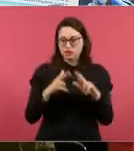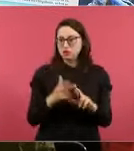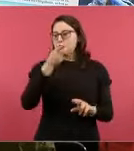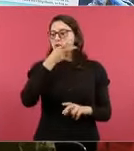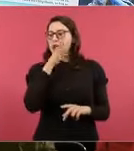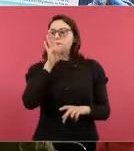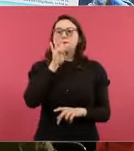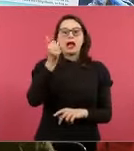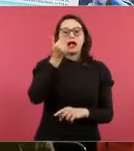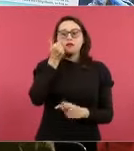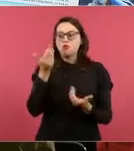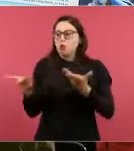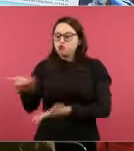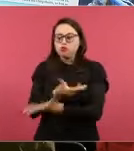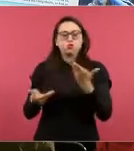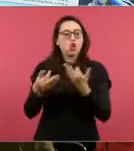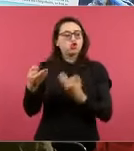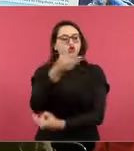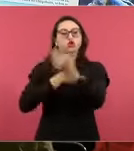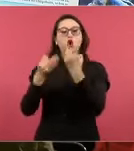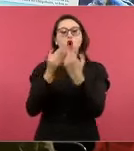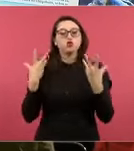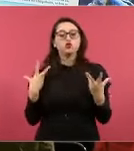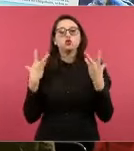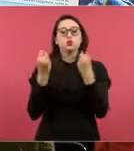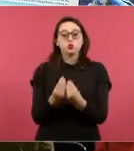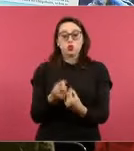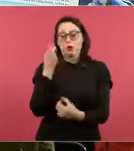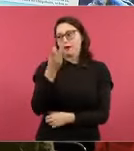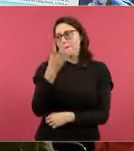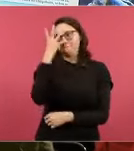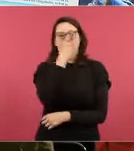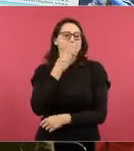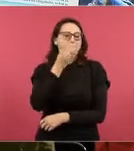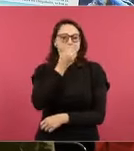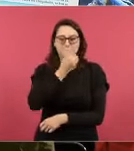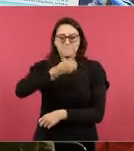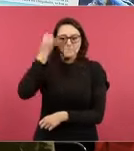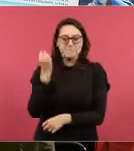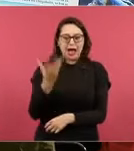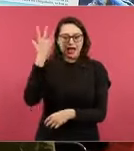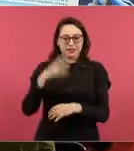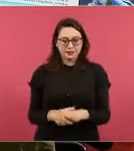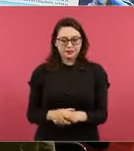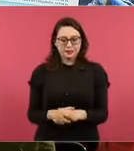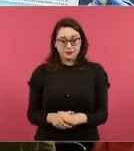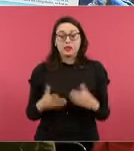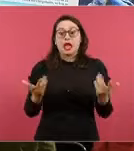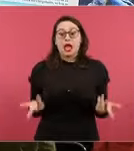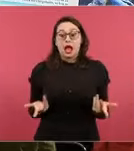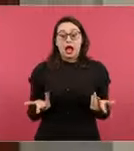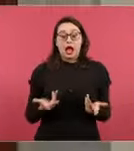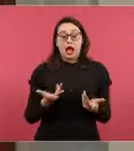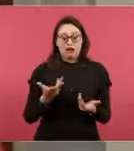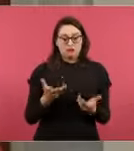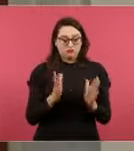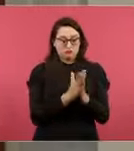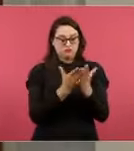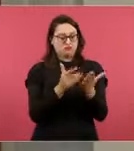todos somos protagonistas y actores, y sobre todo lo maravilloso de esta propuesta es que ya no es el saber